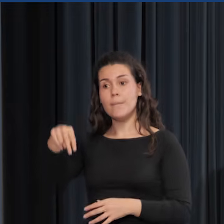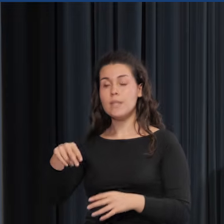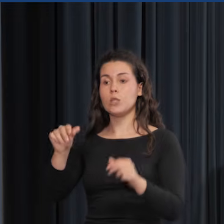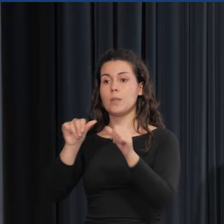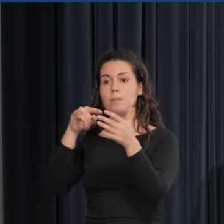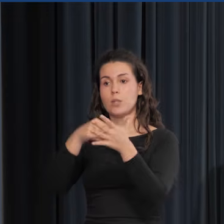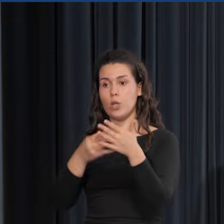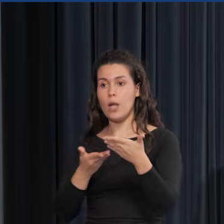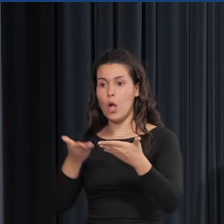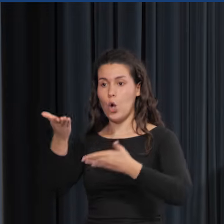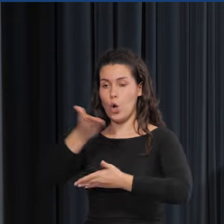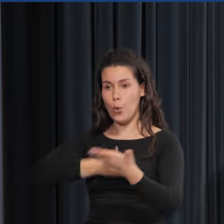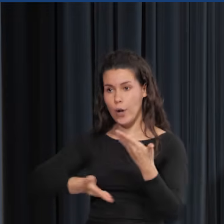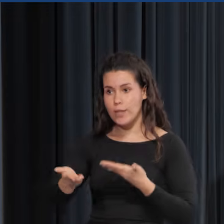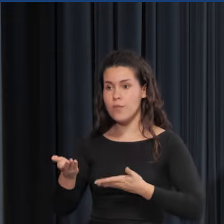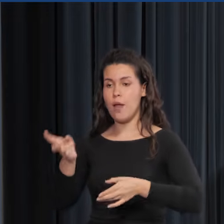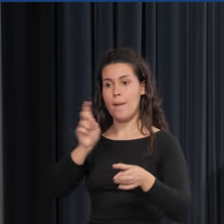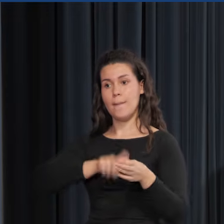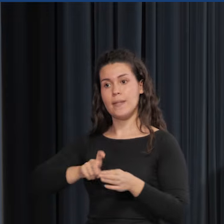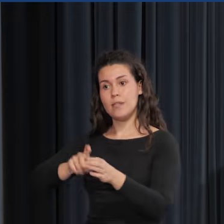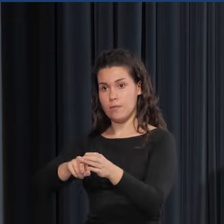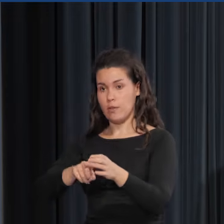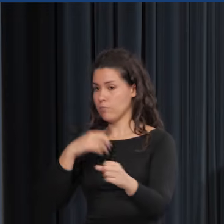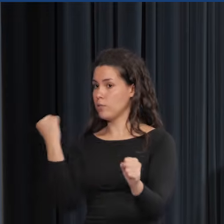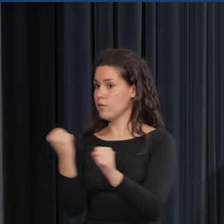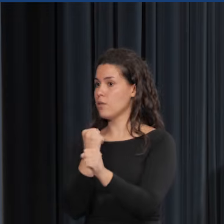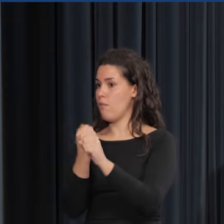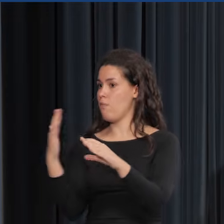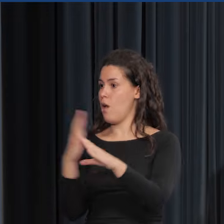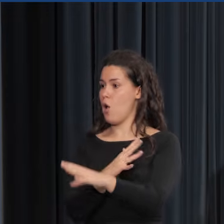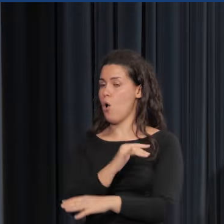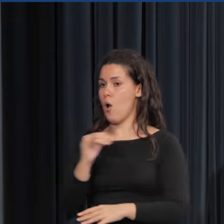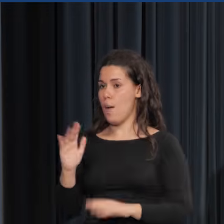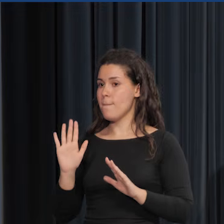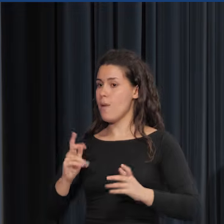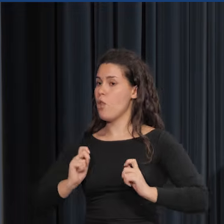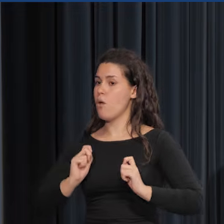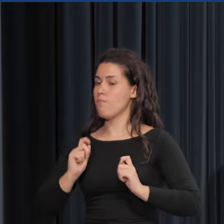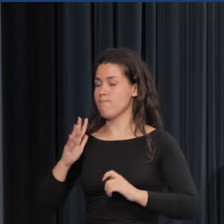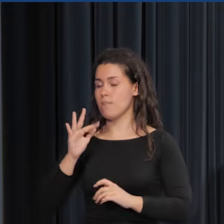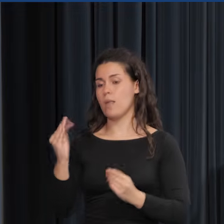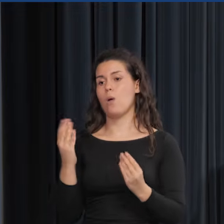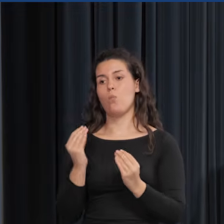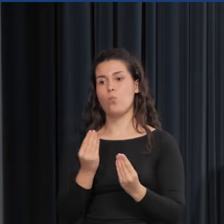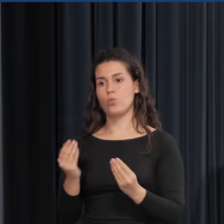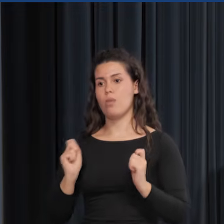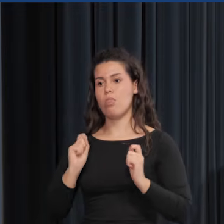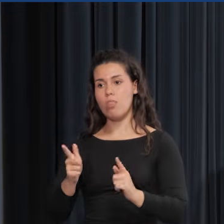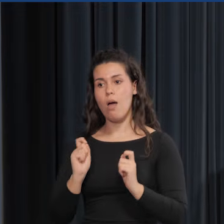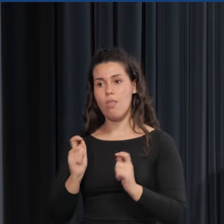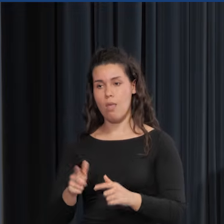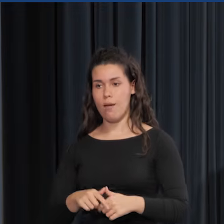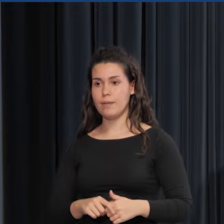colaborativa, participativa, que requiere mucho trabajo, pero que ofrece muchas ventajas si se toman